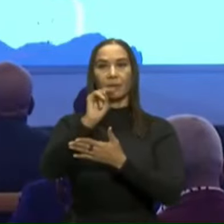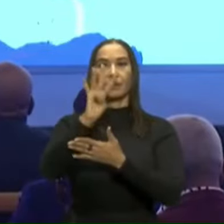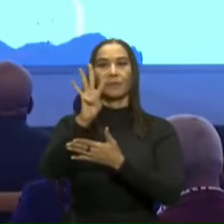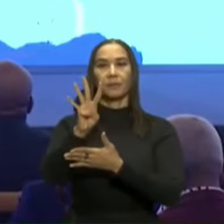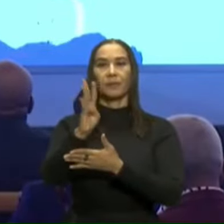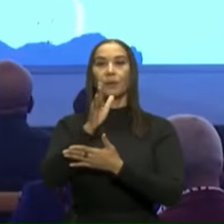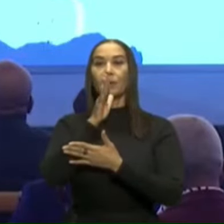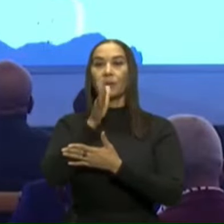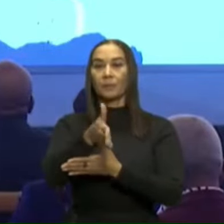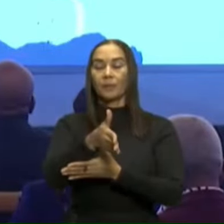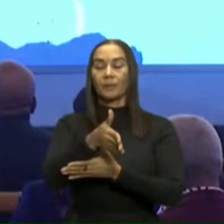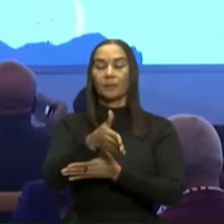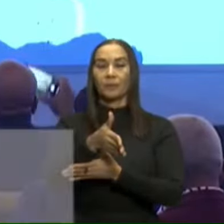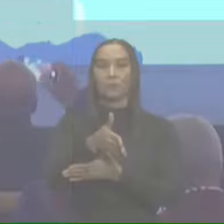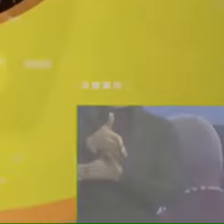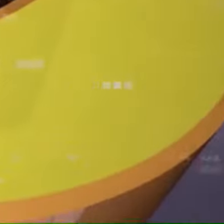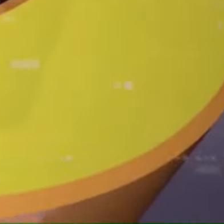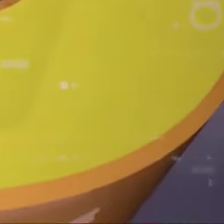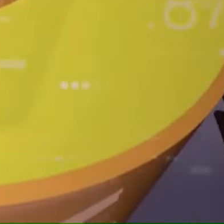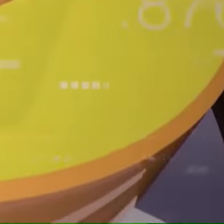Dominicana independientemente de los resultados de ayer quién ganara quién perdí